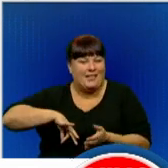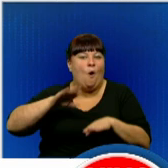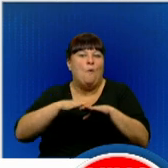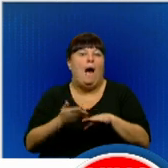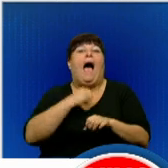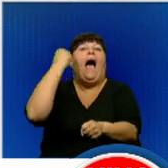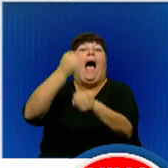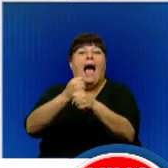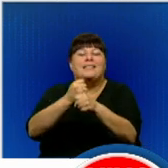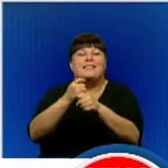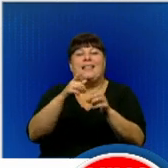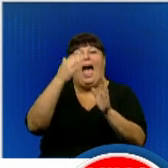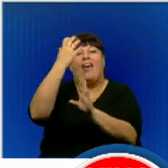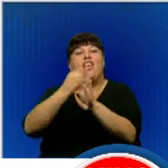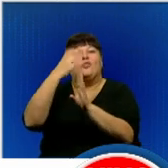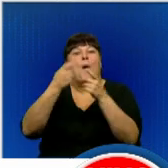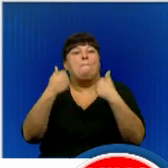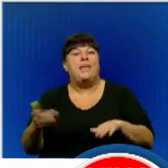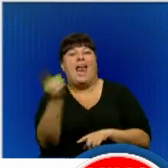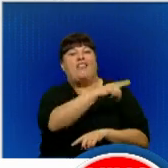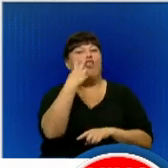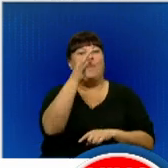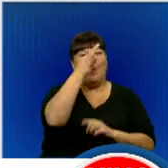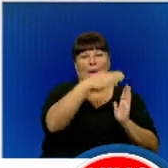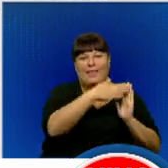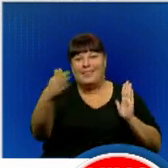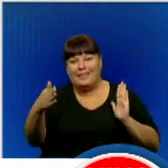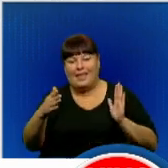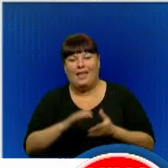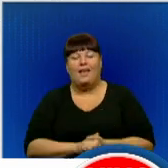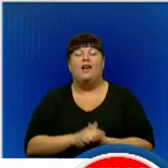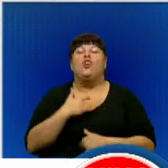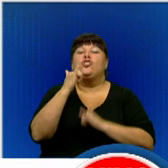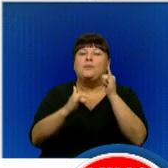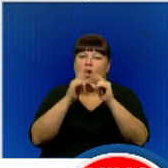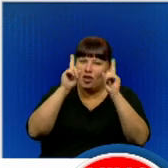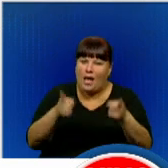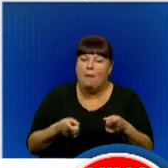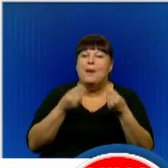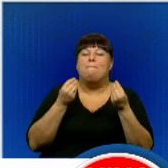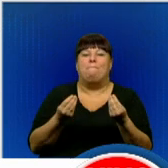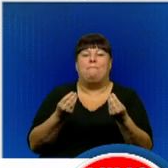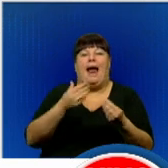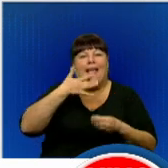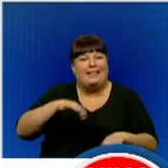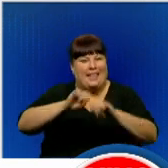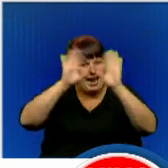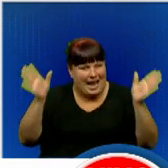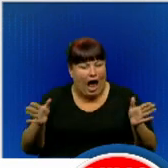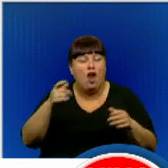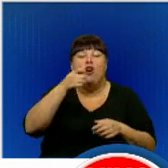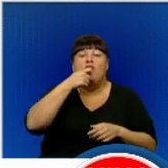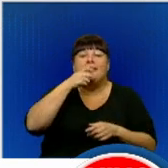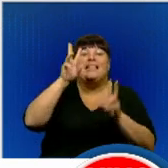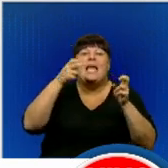hasta que no descontará las pérdidas del 2020 digo esto también para que se entienda que desde el punto de